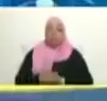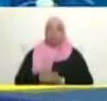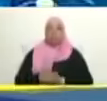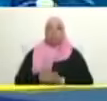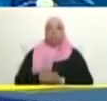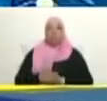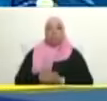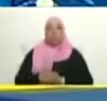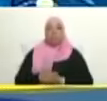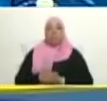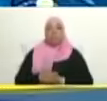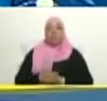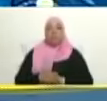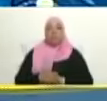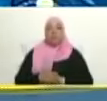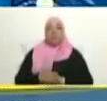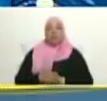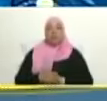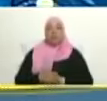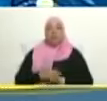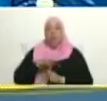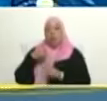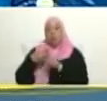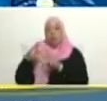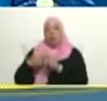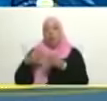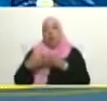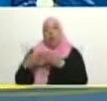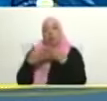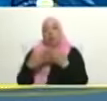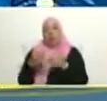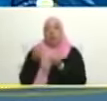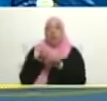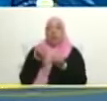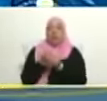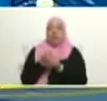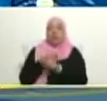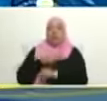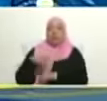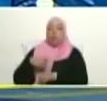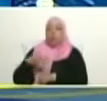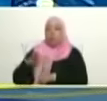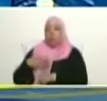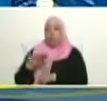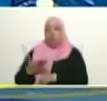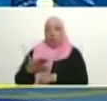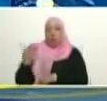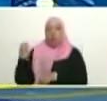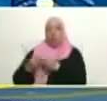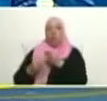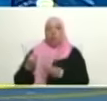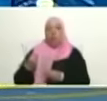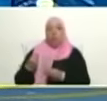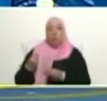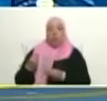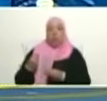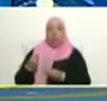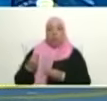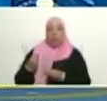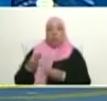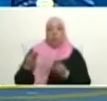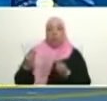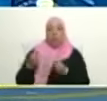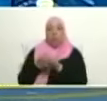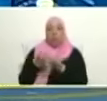¿O es que ellos tienen más dedos de frente que nosotros en el exterior? Nosotros podemos también crear, bueno, de hecho ustedes han creado muchas